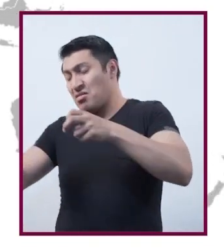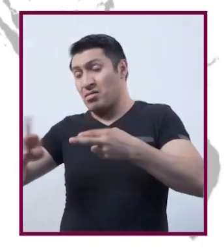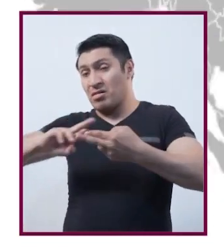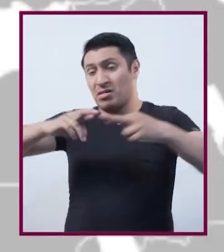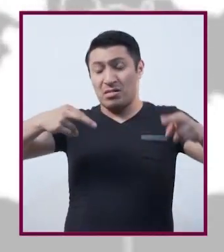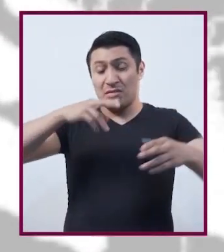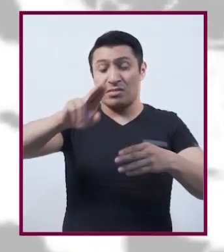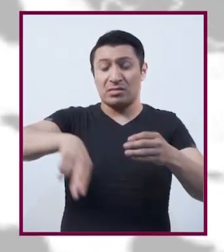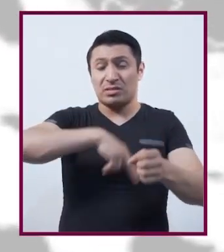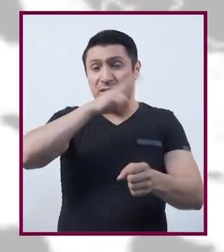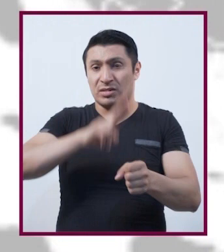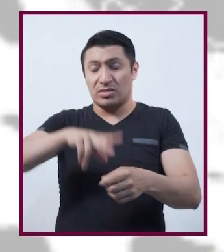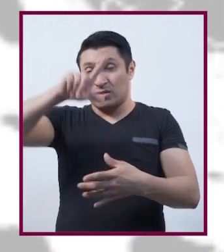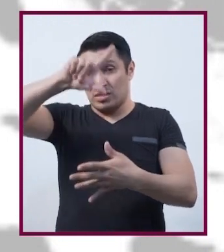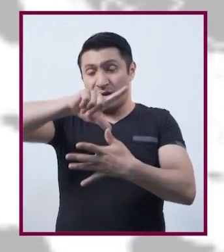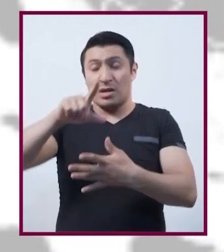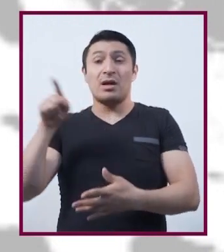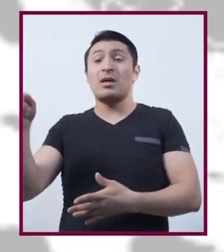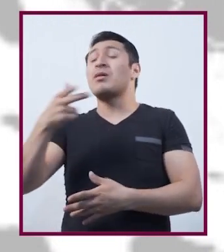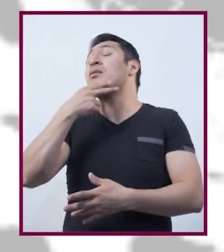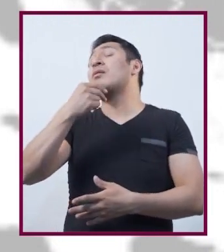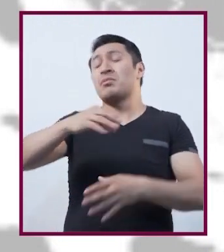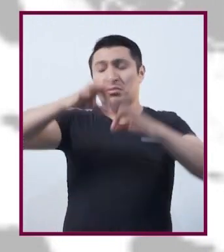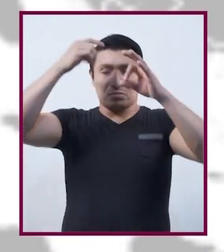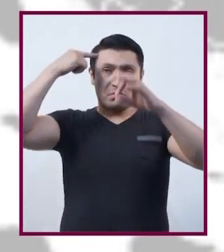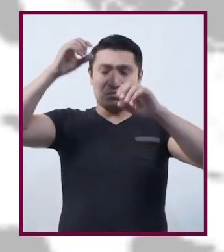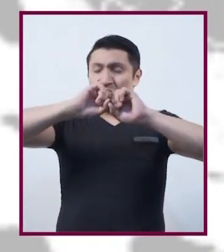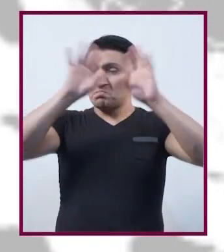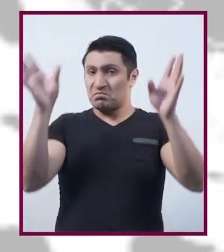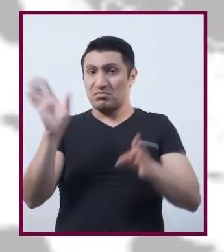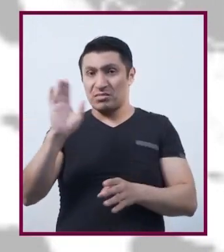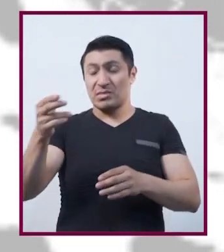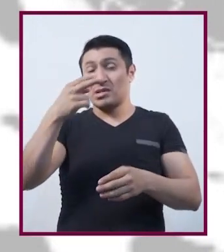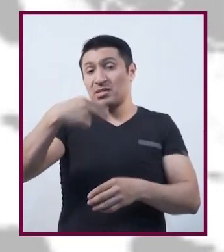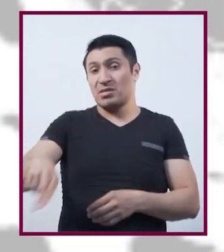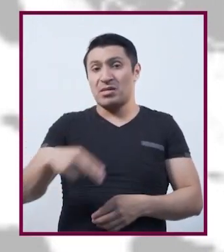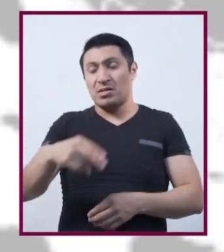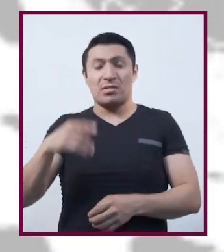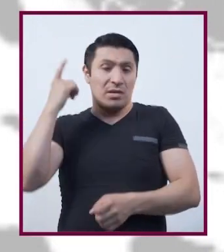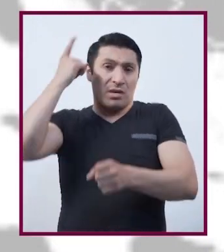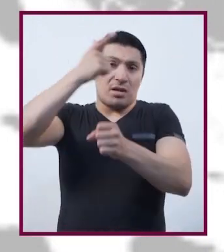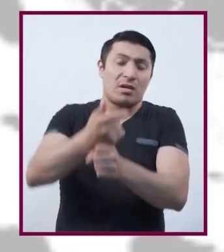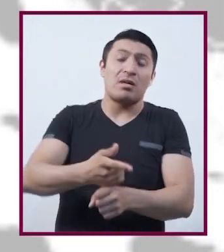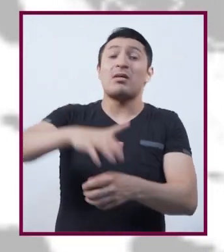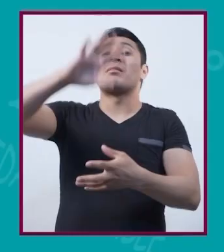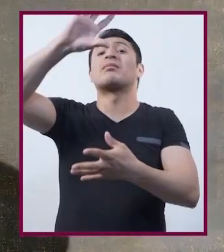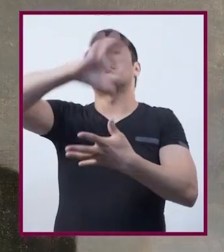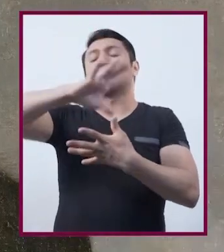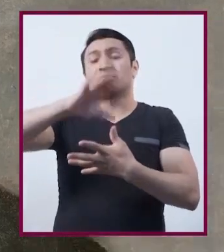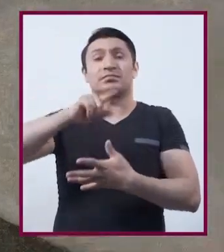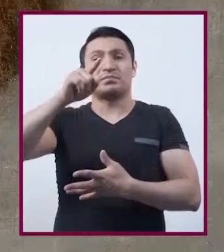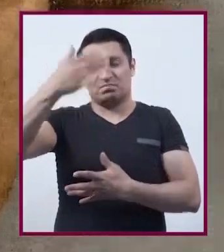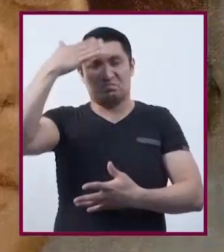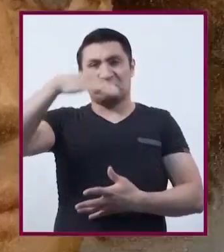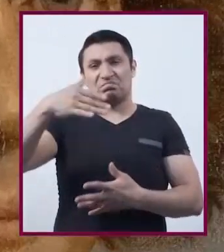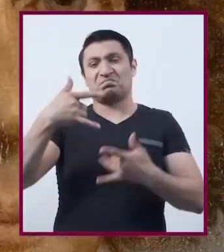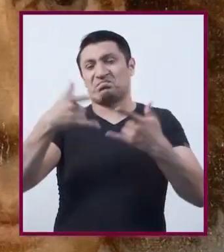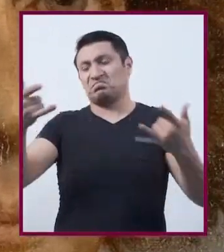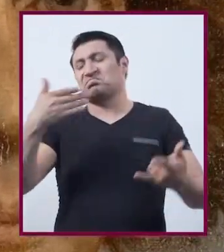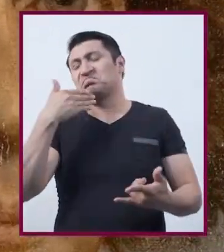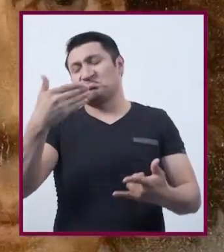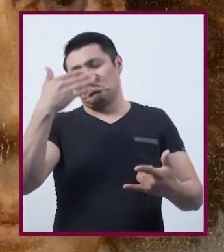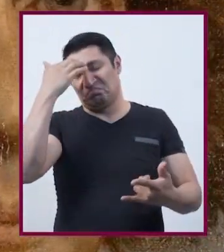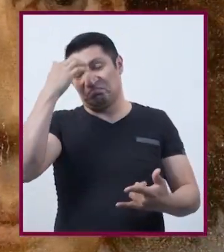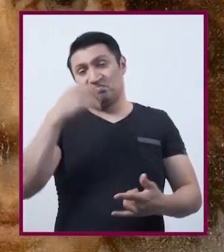llamado descubrimiento de América. Tú te sabes bien esta historia. Los reyes de España financiaron a un navegante de nombre